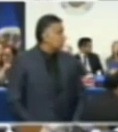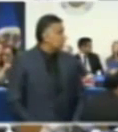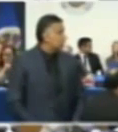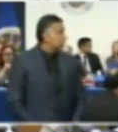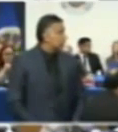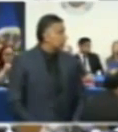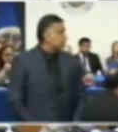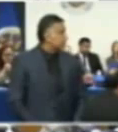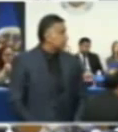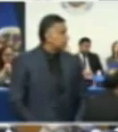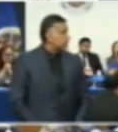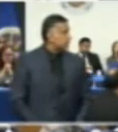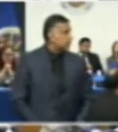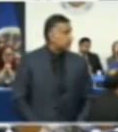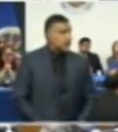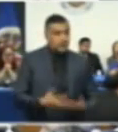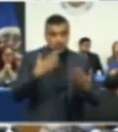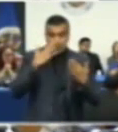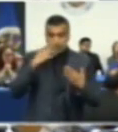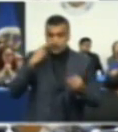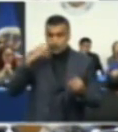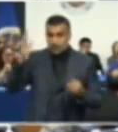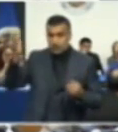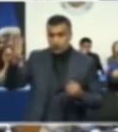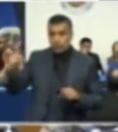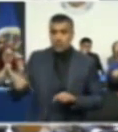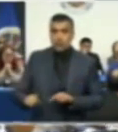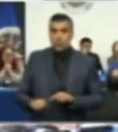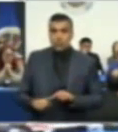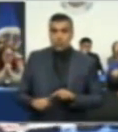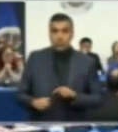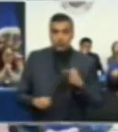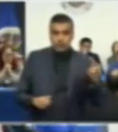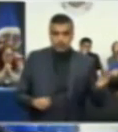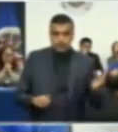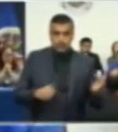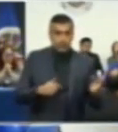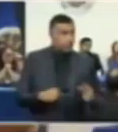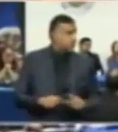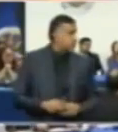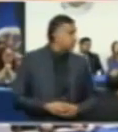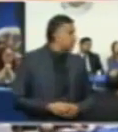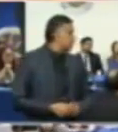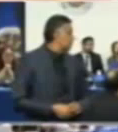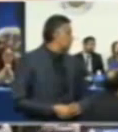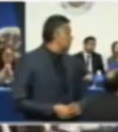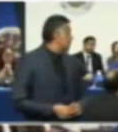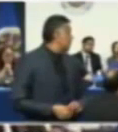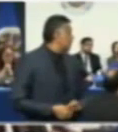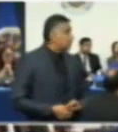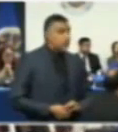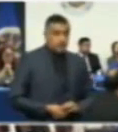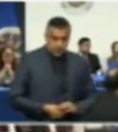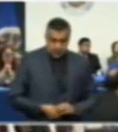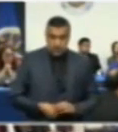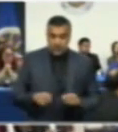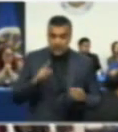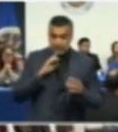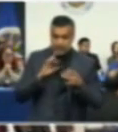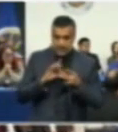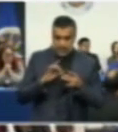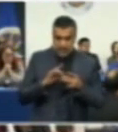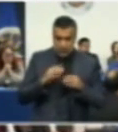Muy bien, gracias nuevamente por la presentación. Tiene la palabra la delegación del Estado. Sí, básicamente para señalar lo